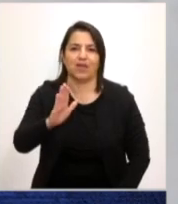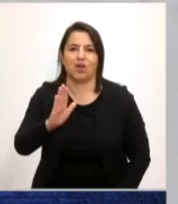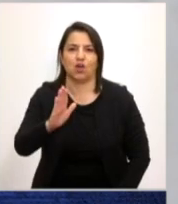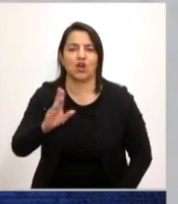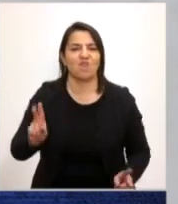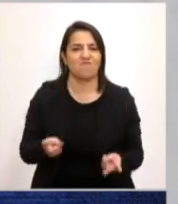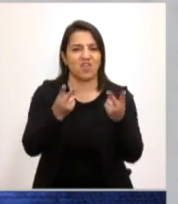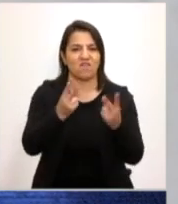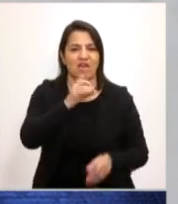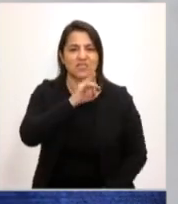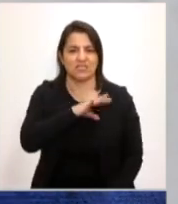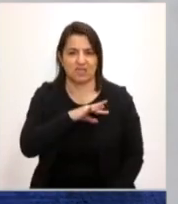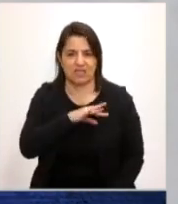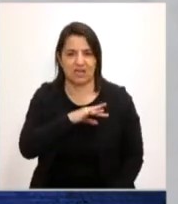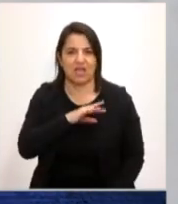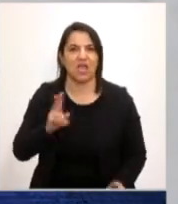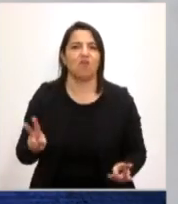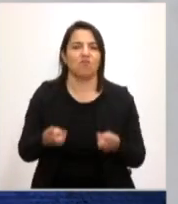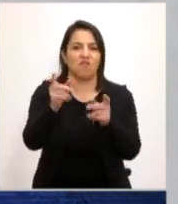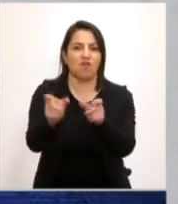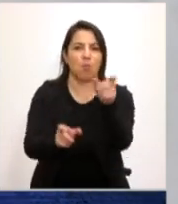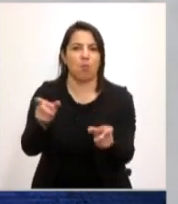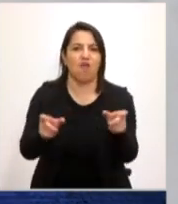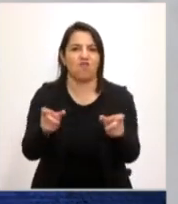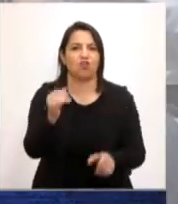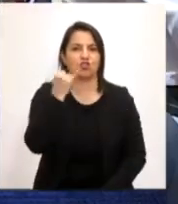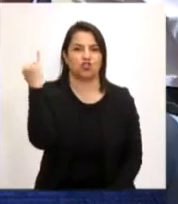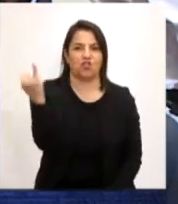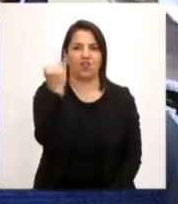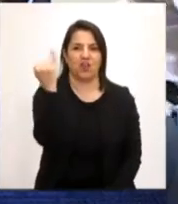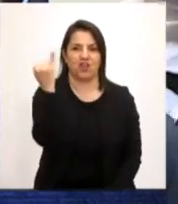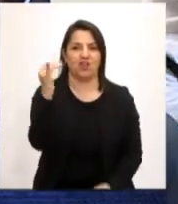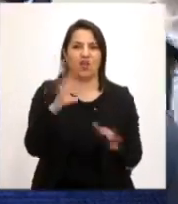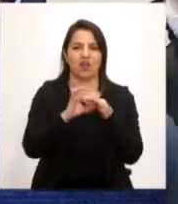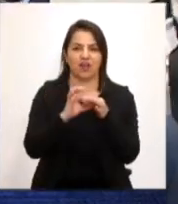Que viva Chile y su pueblo soberano. Muchas gracias.